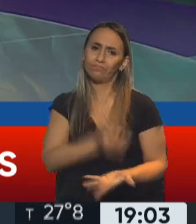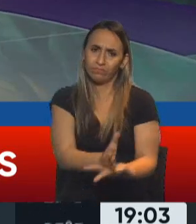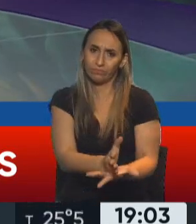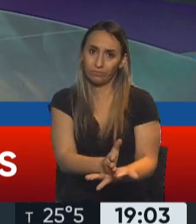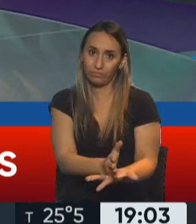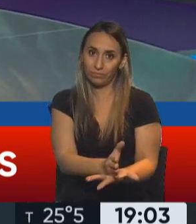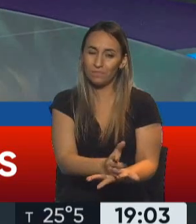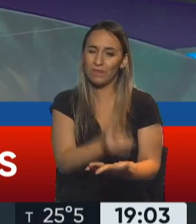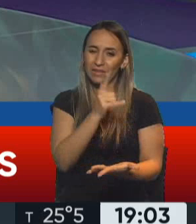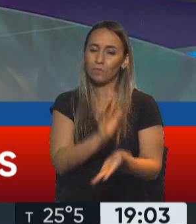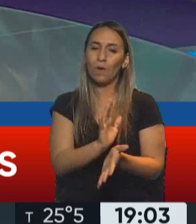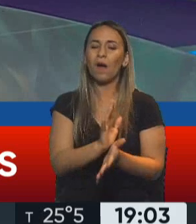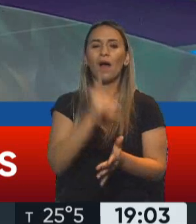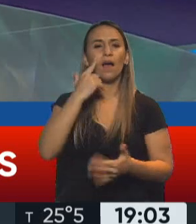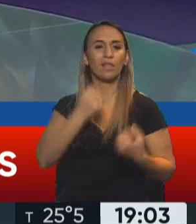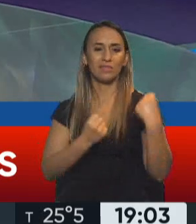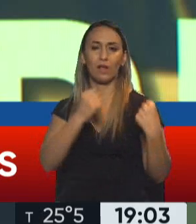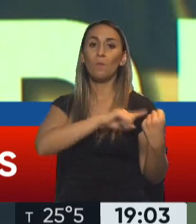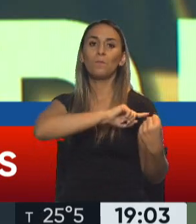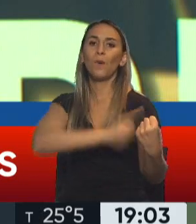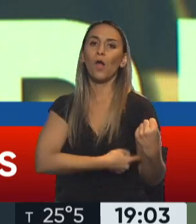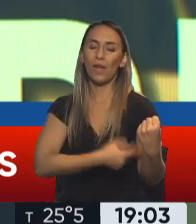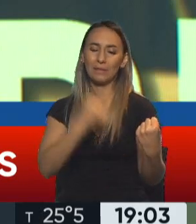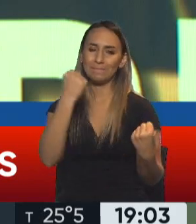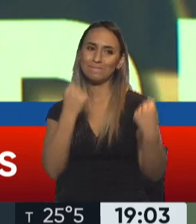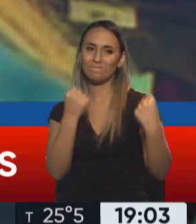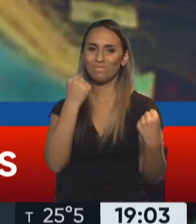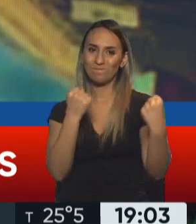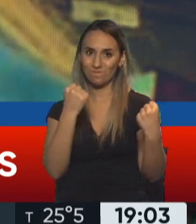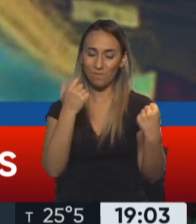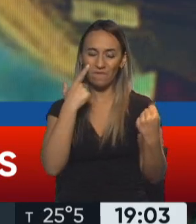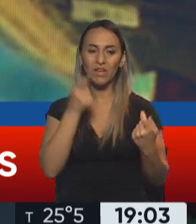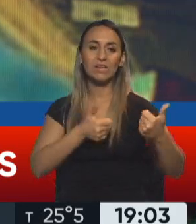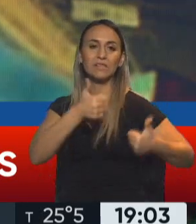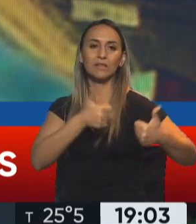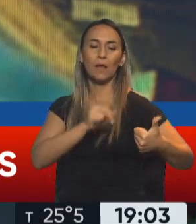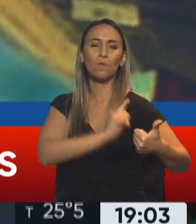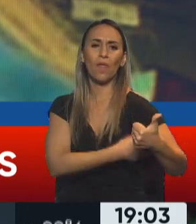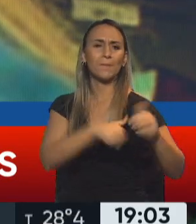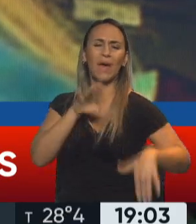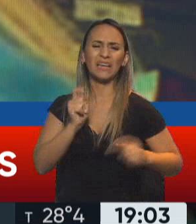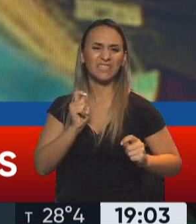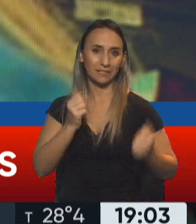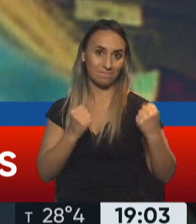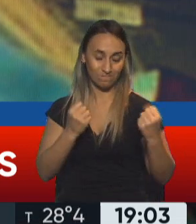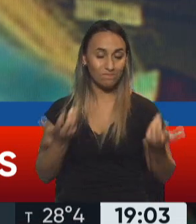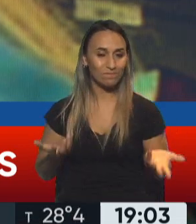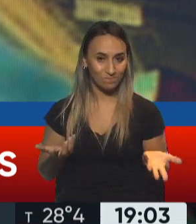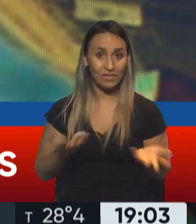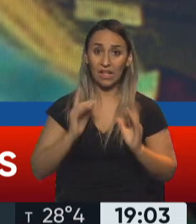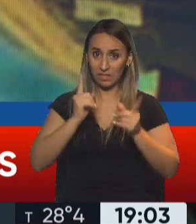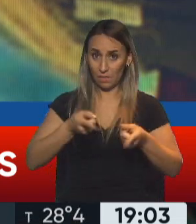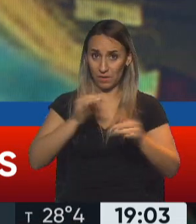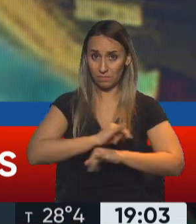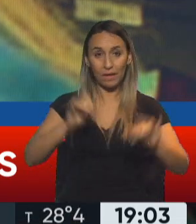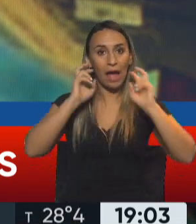lado que lo que puede suceder en términos económicos. Básicamente, una pulseada en términos económicos. También quien dio una referencia bastante alarmante respecto